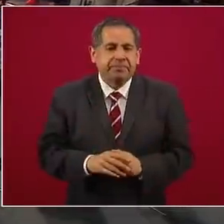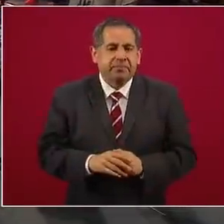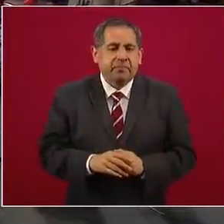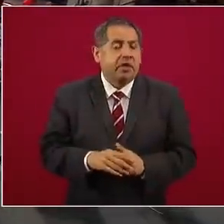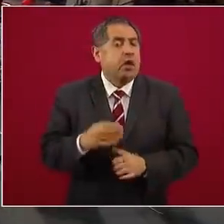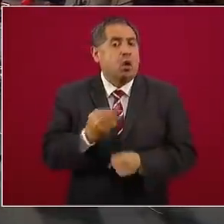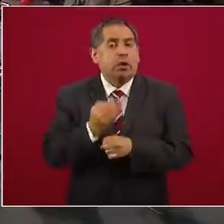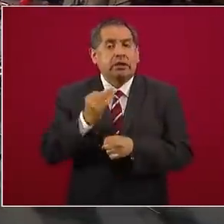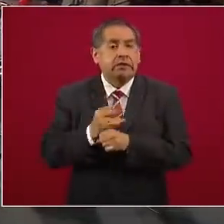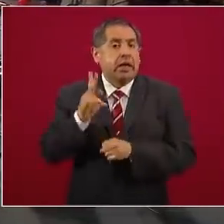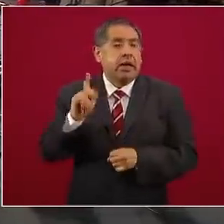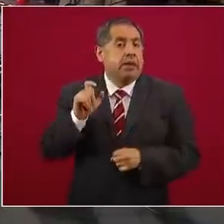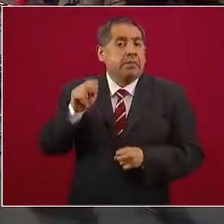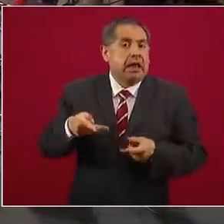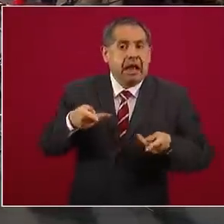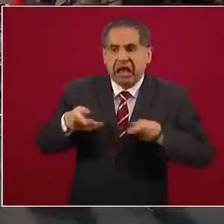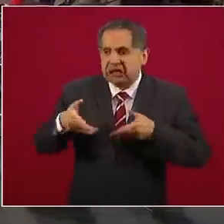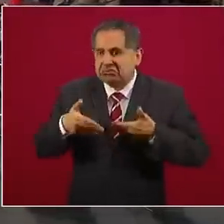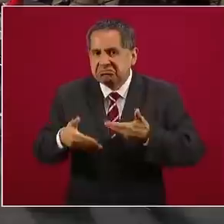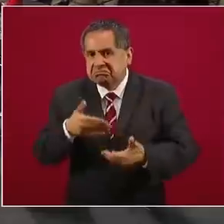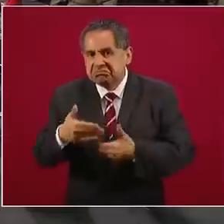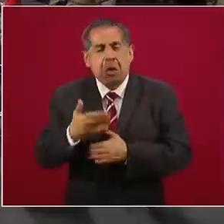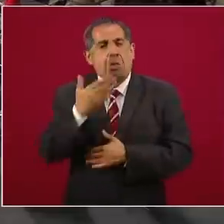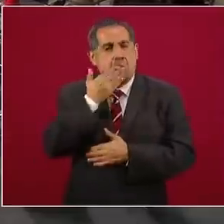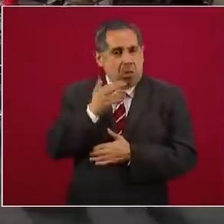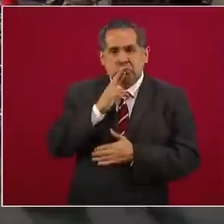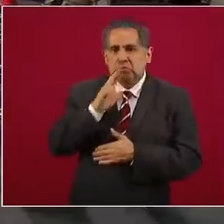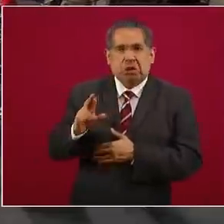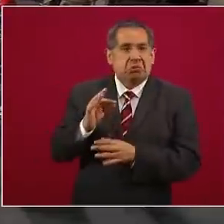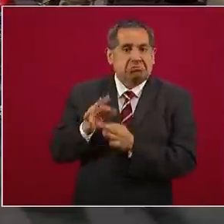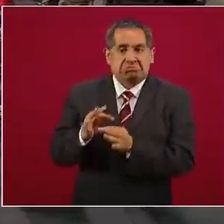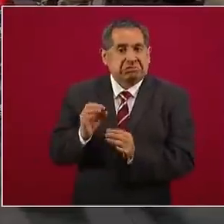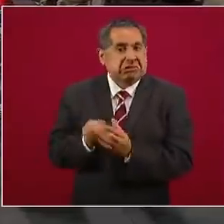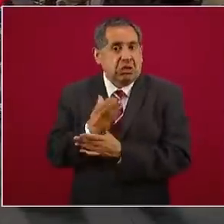la estrategia que hemos seguido ha dado resultado,